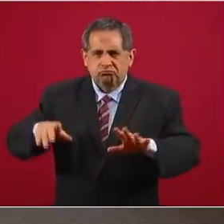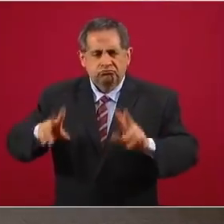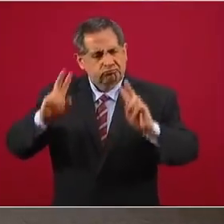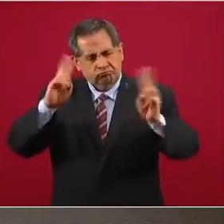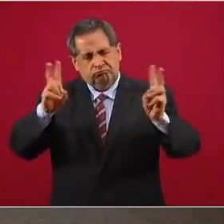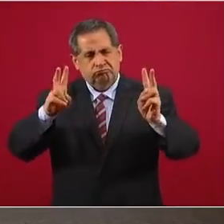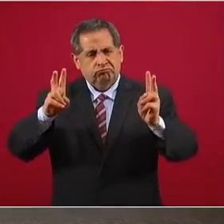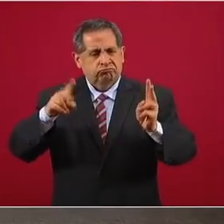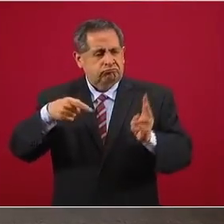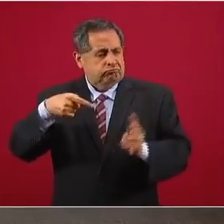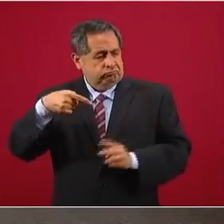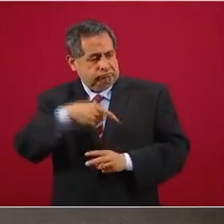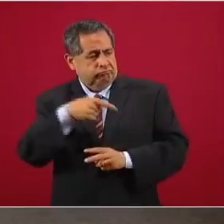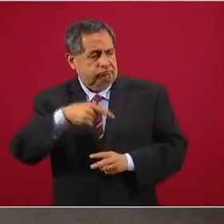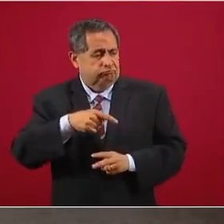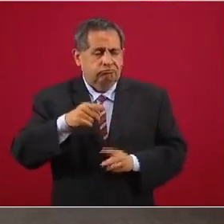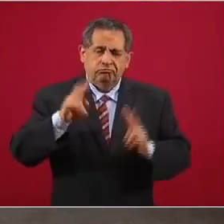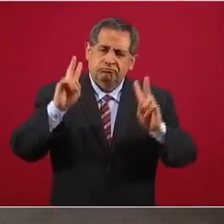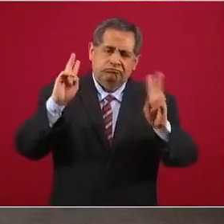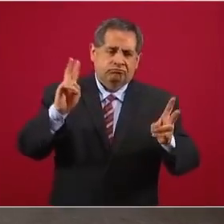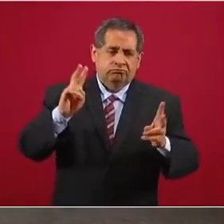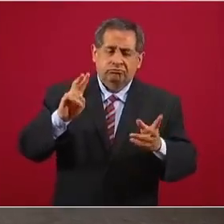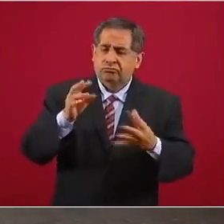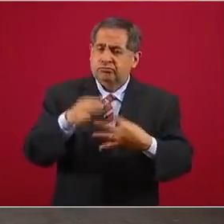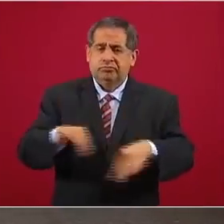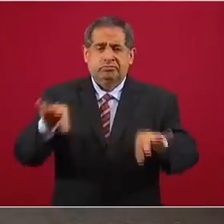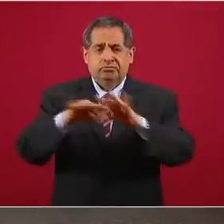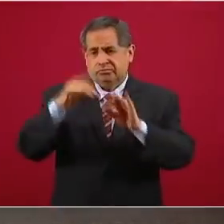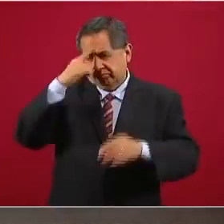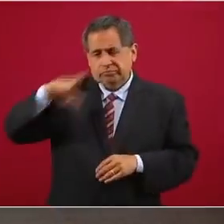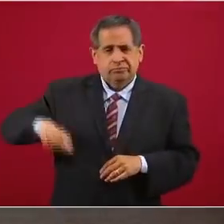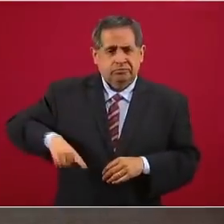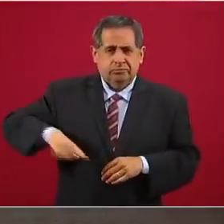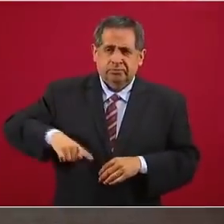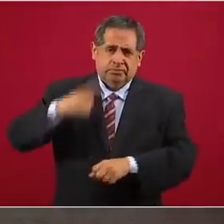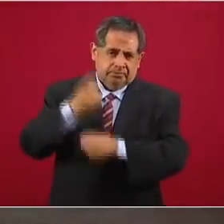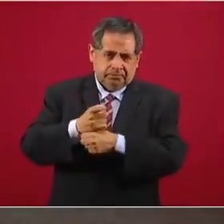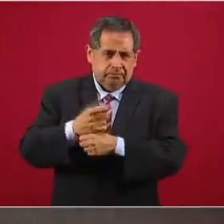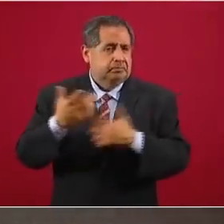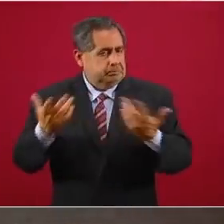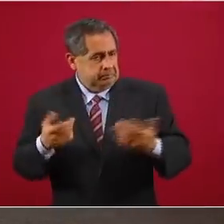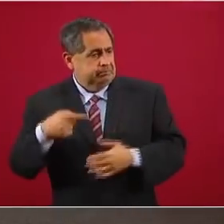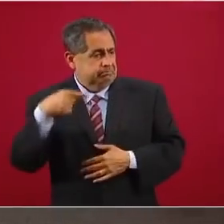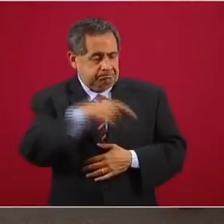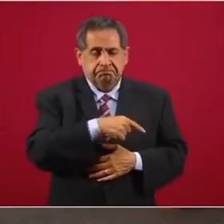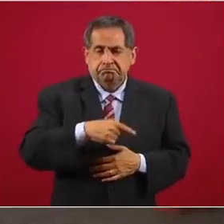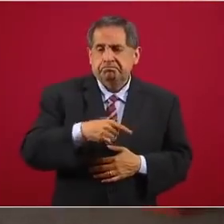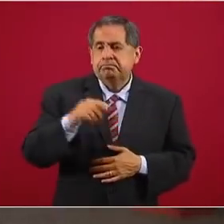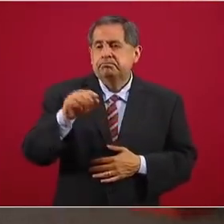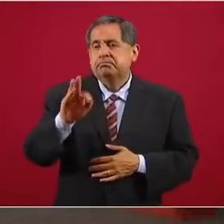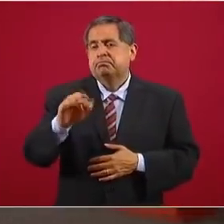Estado y que la Fiscalía